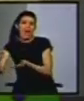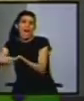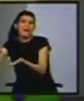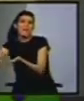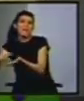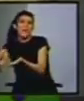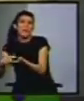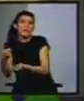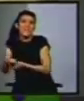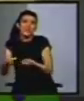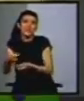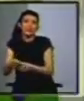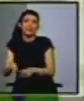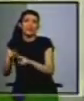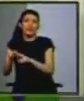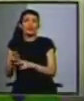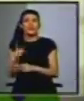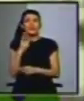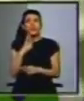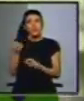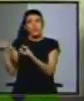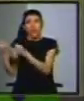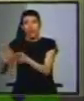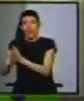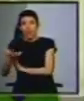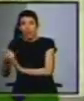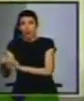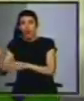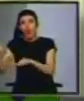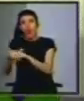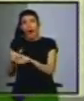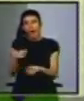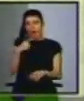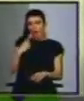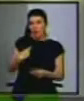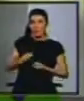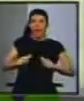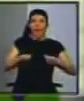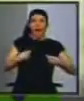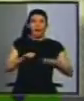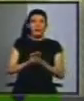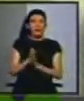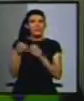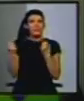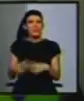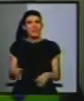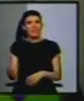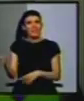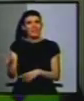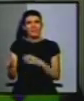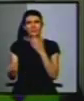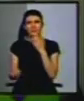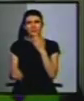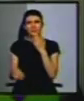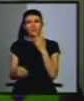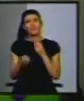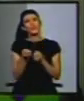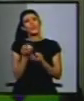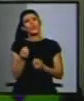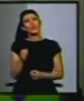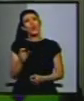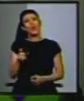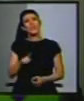vida de trabajo porque se los habían confiado a él. Aquí hay mucho de esas estafas que toman el nombre